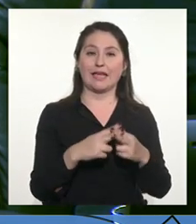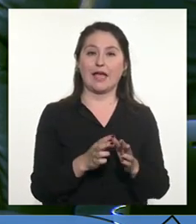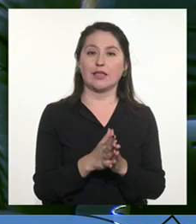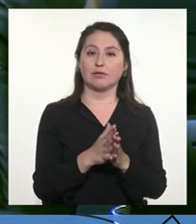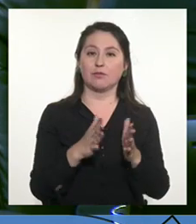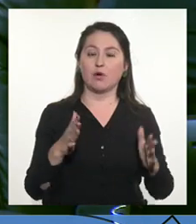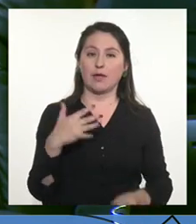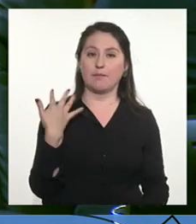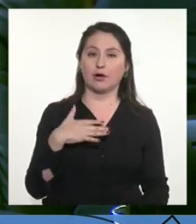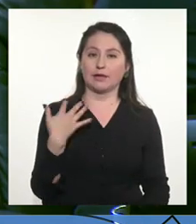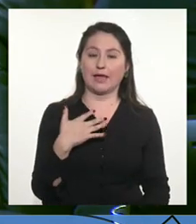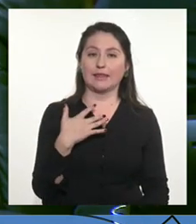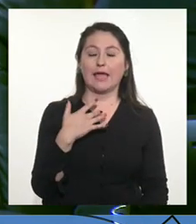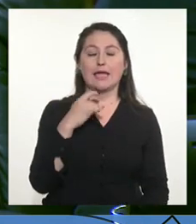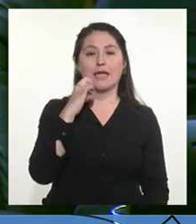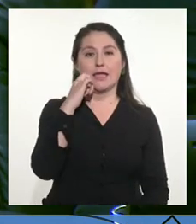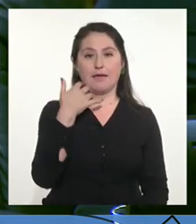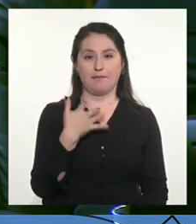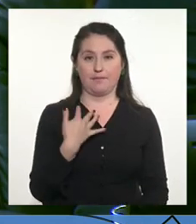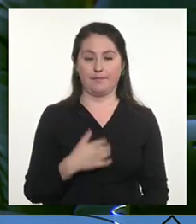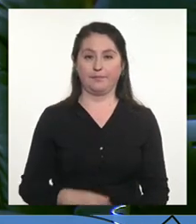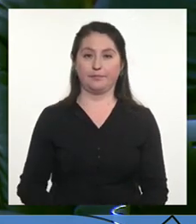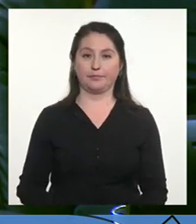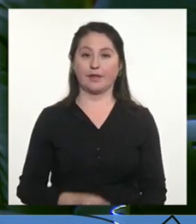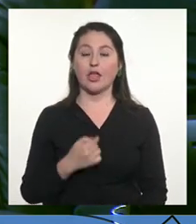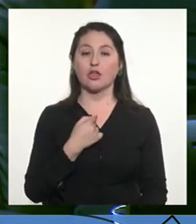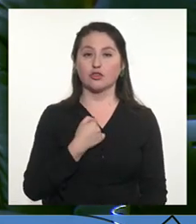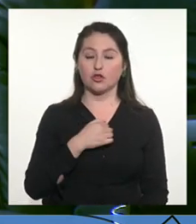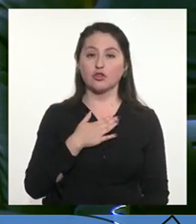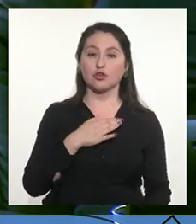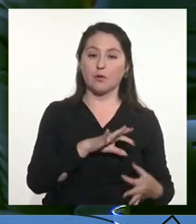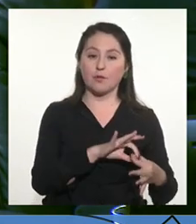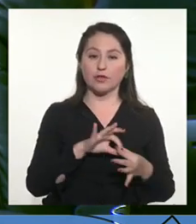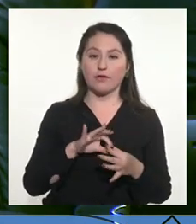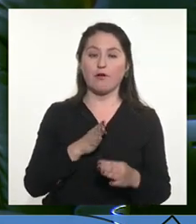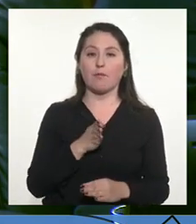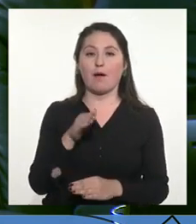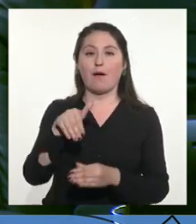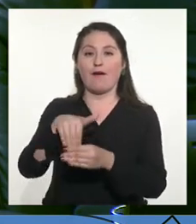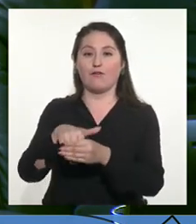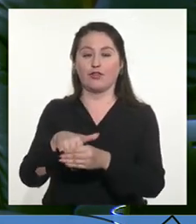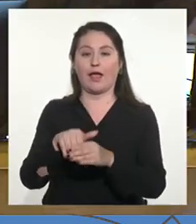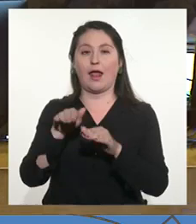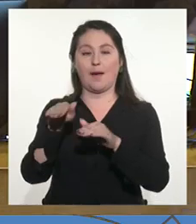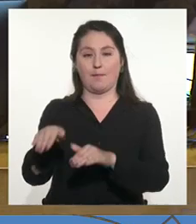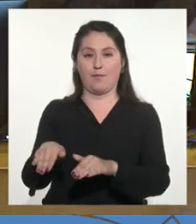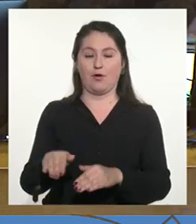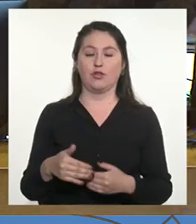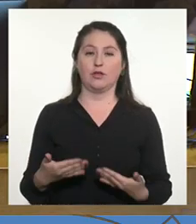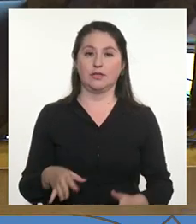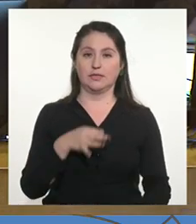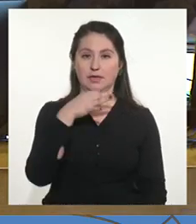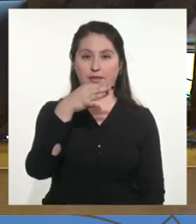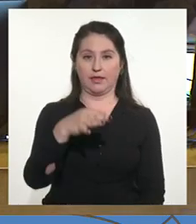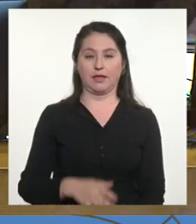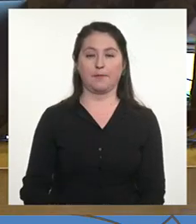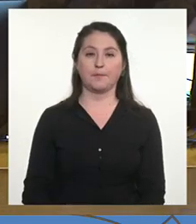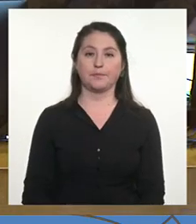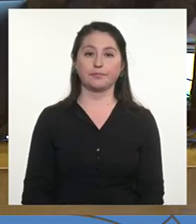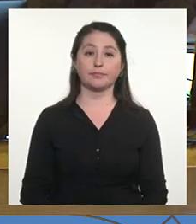significativa por esa razón el presidente de nosotros va a votar favorablemente este proyecto les he dicho muchas